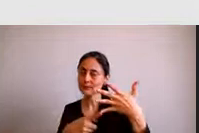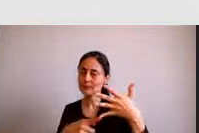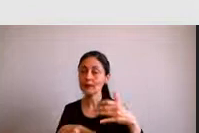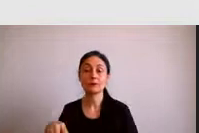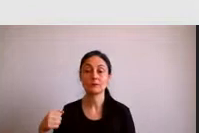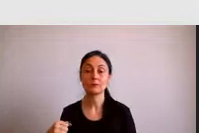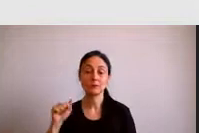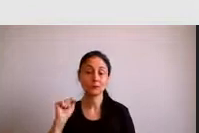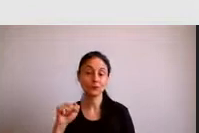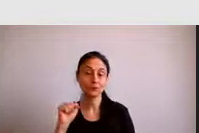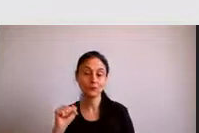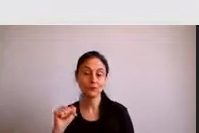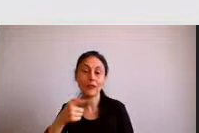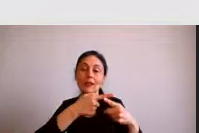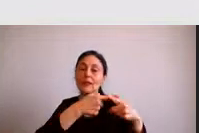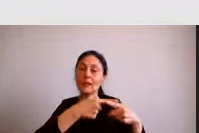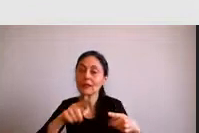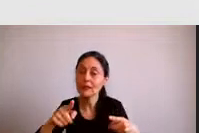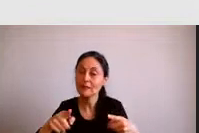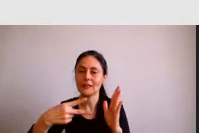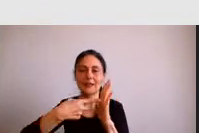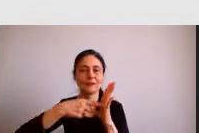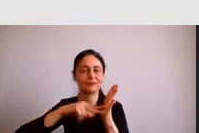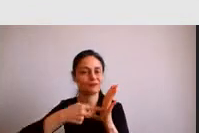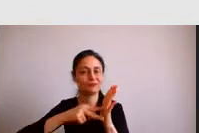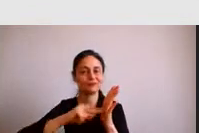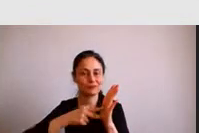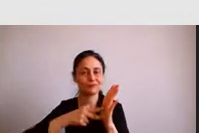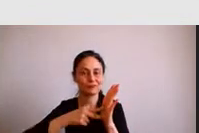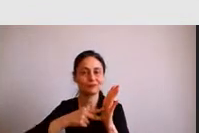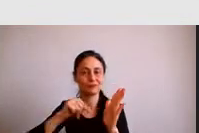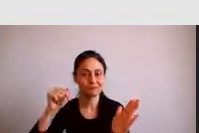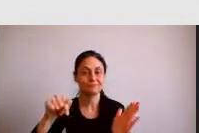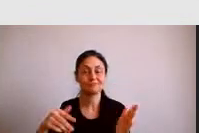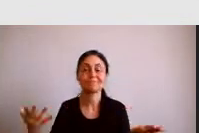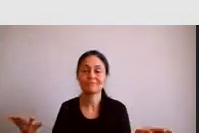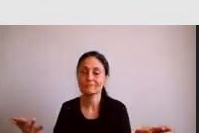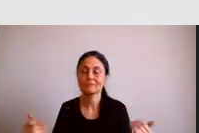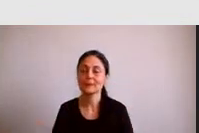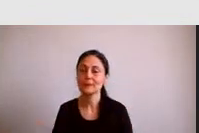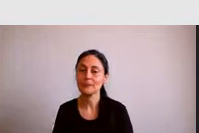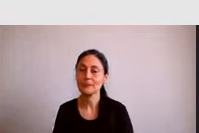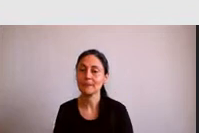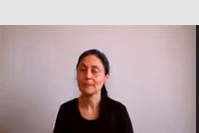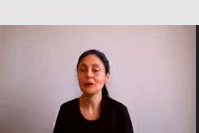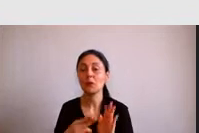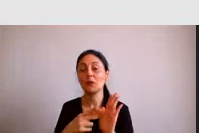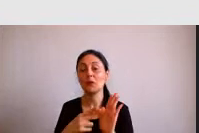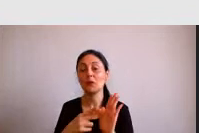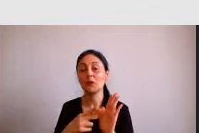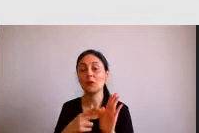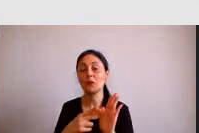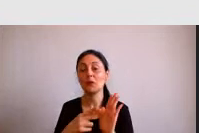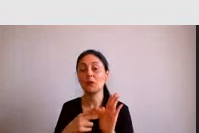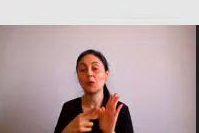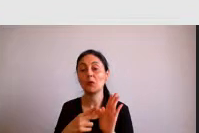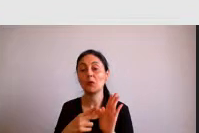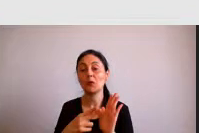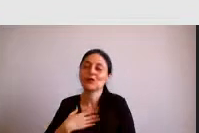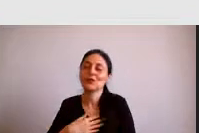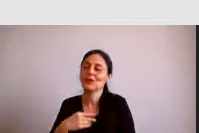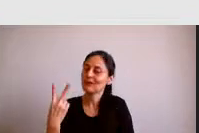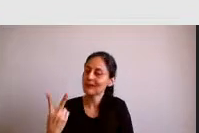poco diferente y una complejidad también en este momento de repente para uno hacer presentaciones, como pasa acá, porque quiero hablar de dos temas en particular, pero